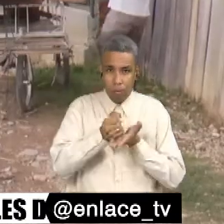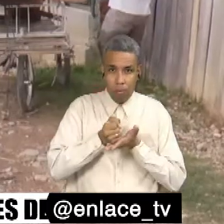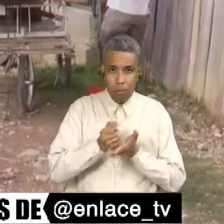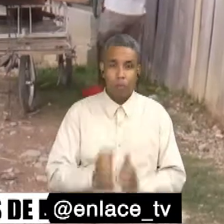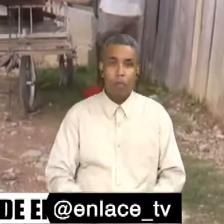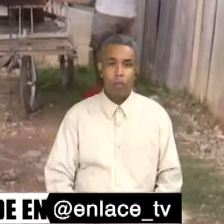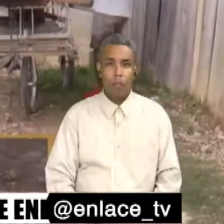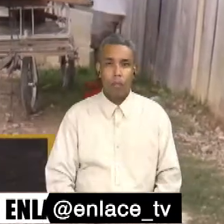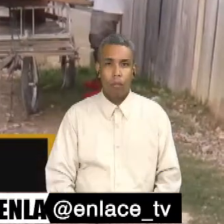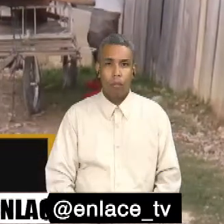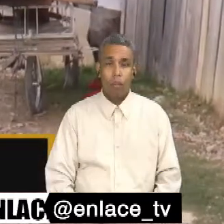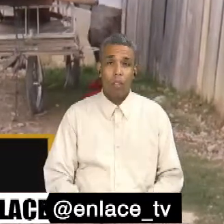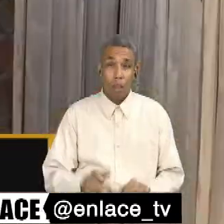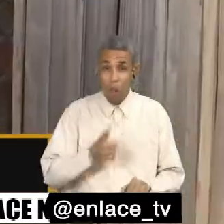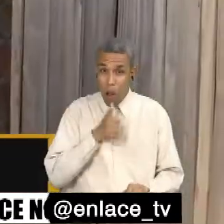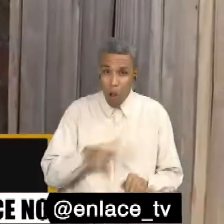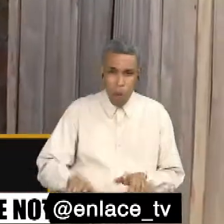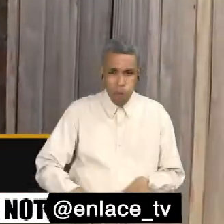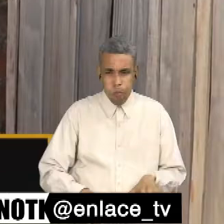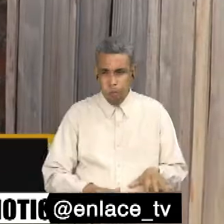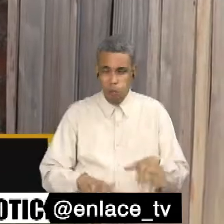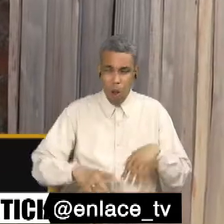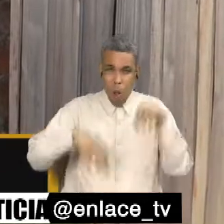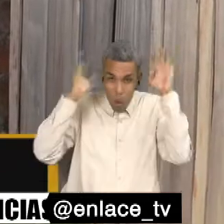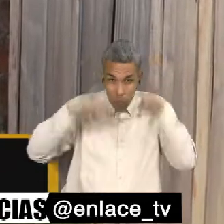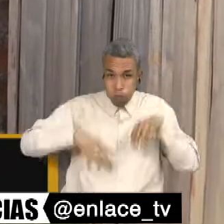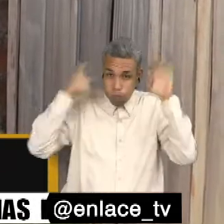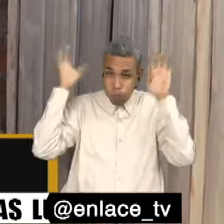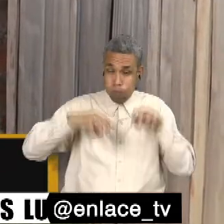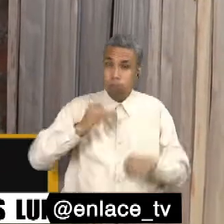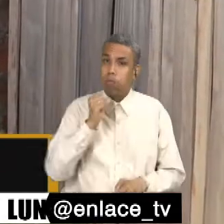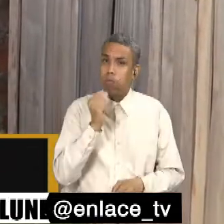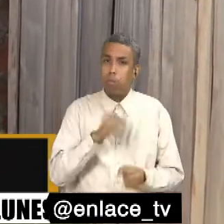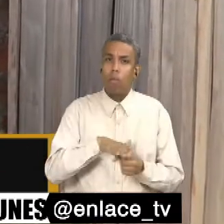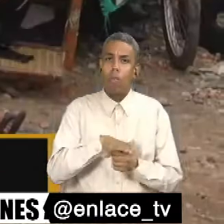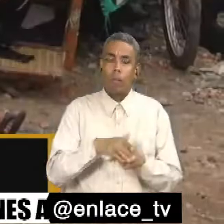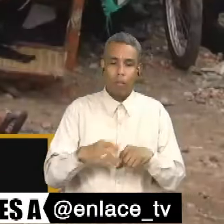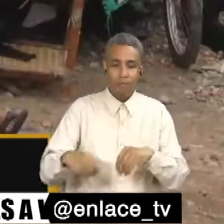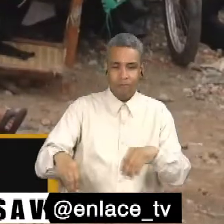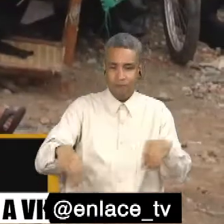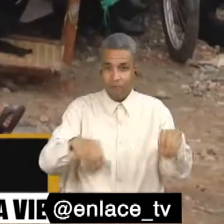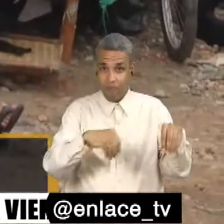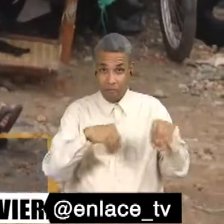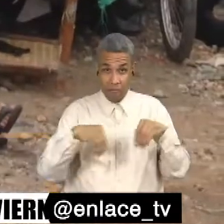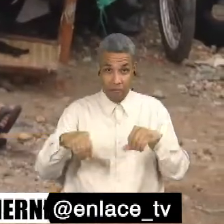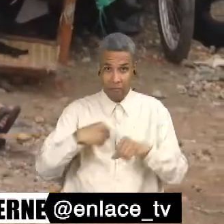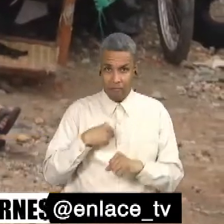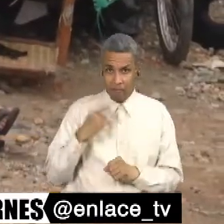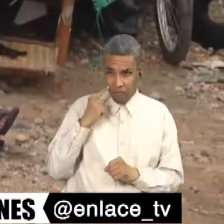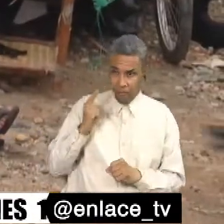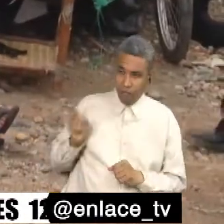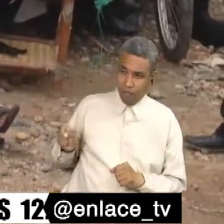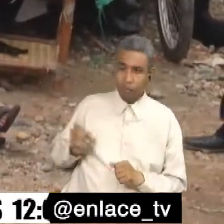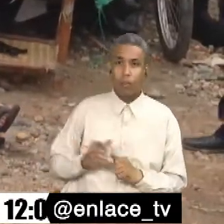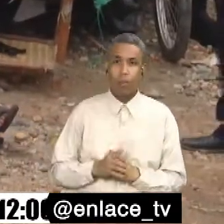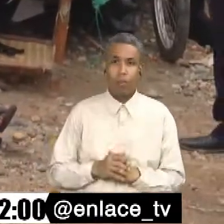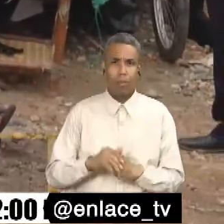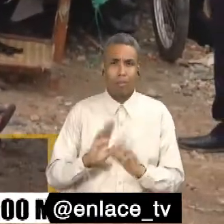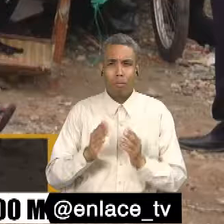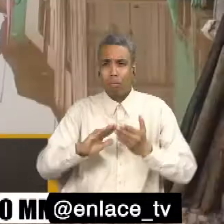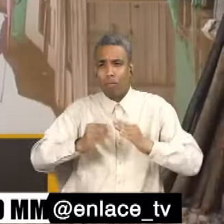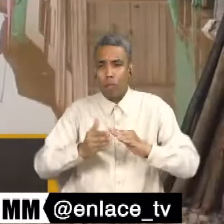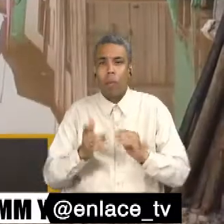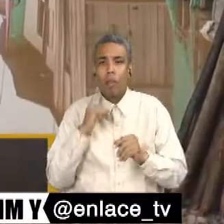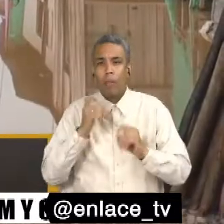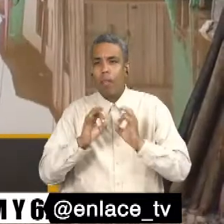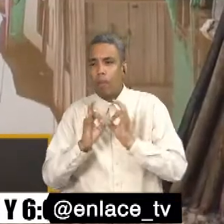Los estragos que ha dejado la lluvia de las últimas semanas se evidencian en el barrio Arenal, sector de la comuna 1 de Barranca Bermeja, donde por lo menos 190